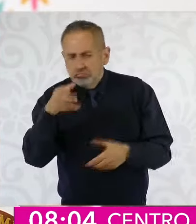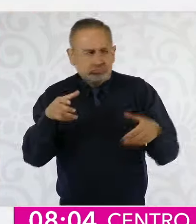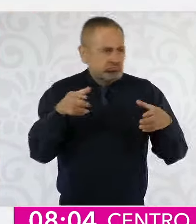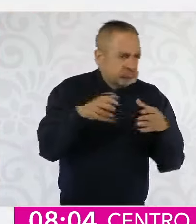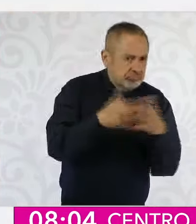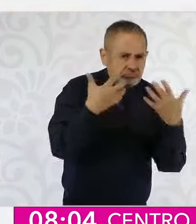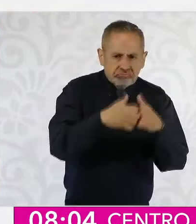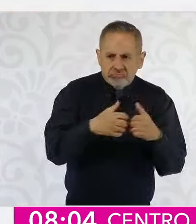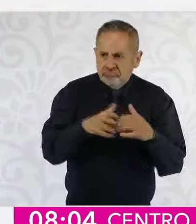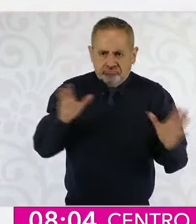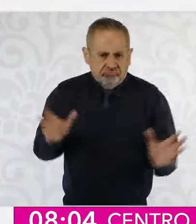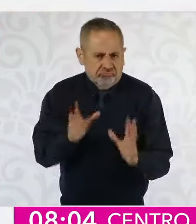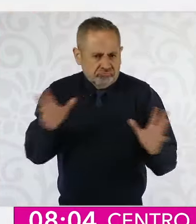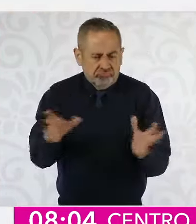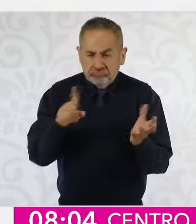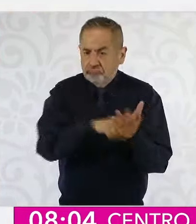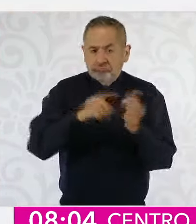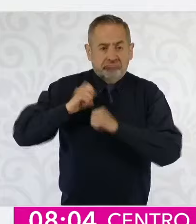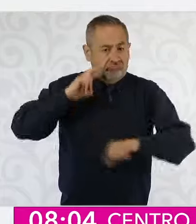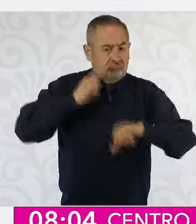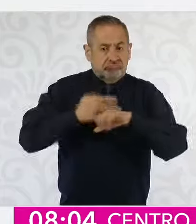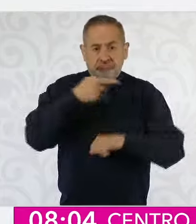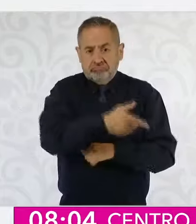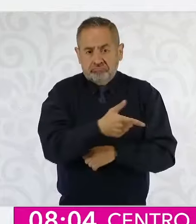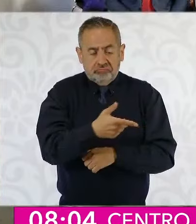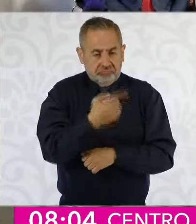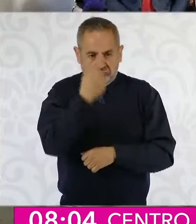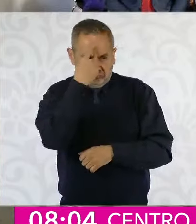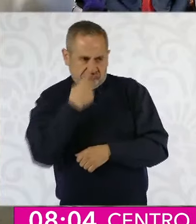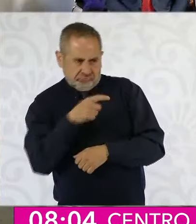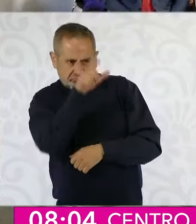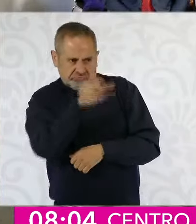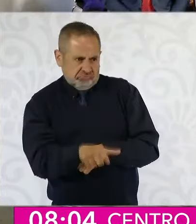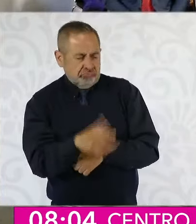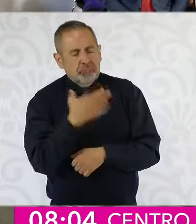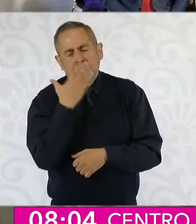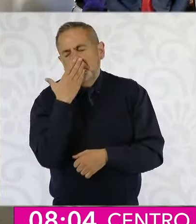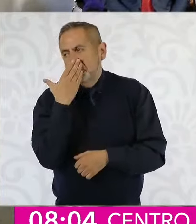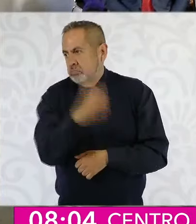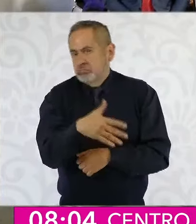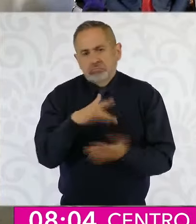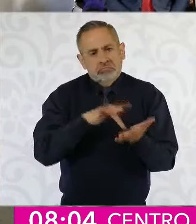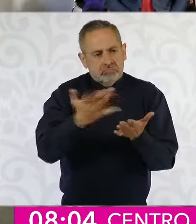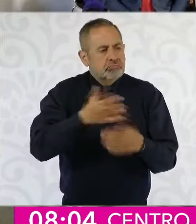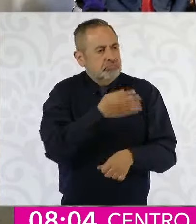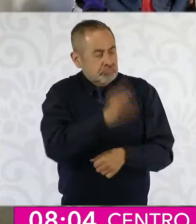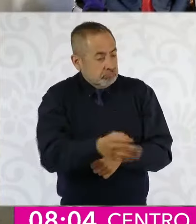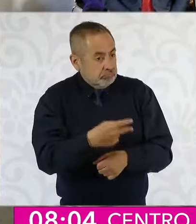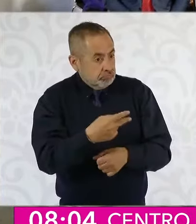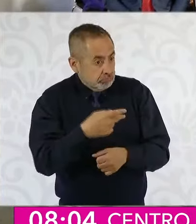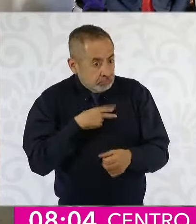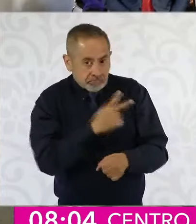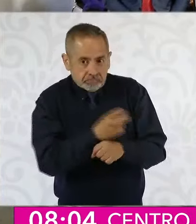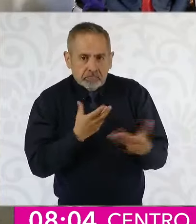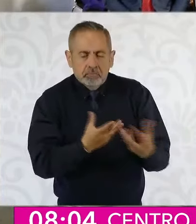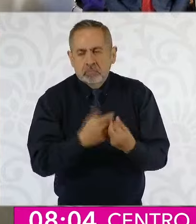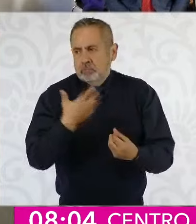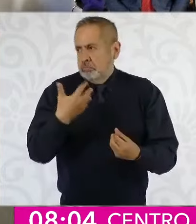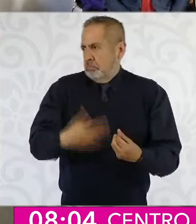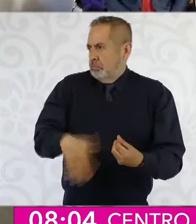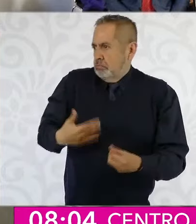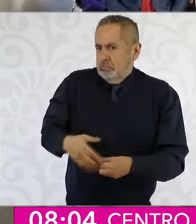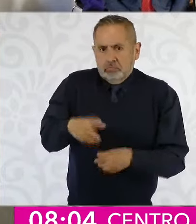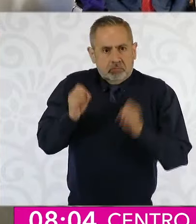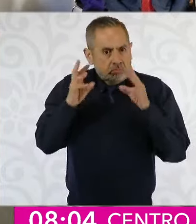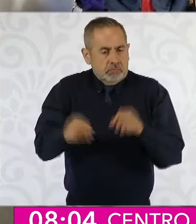con la industria productiva. Y nos encanta su perfil y estamos muy agradecidos que haya aceptado. Blanca